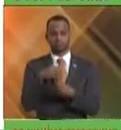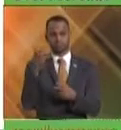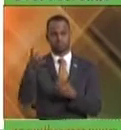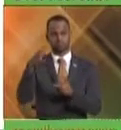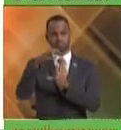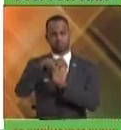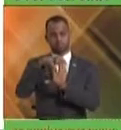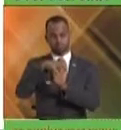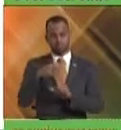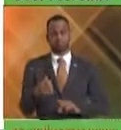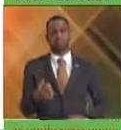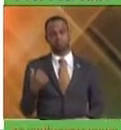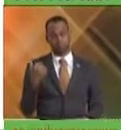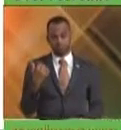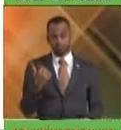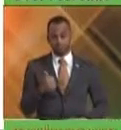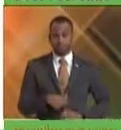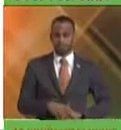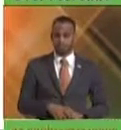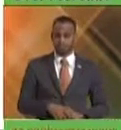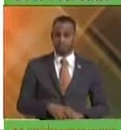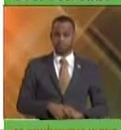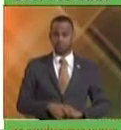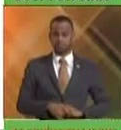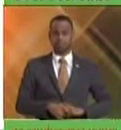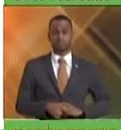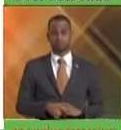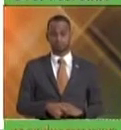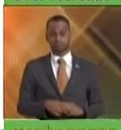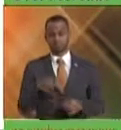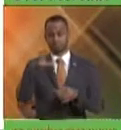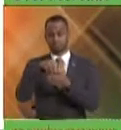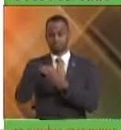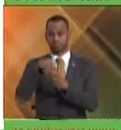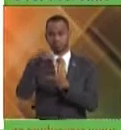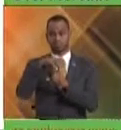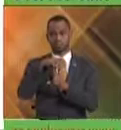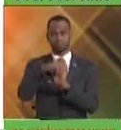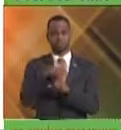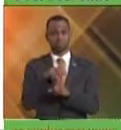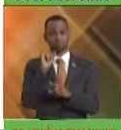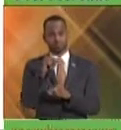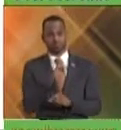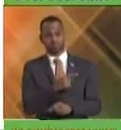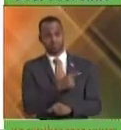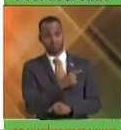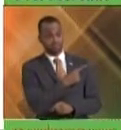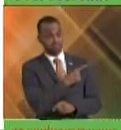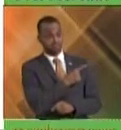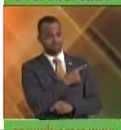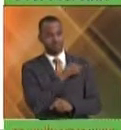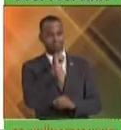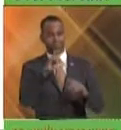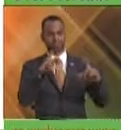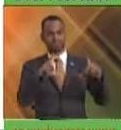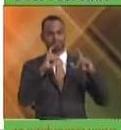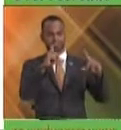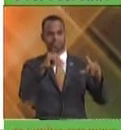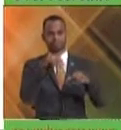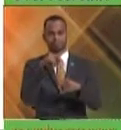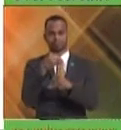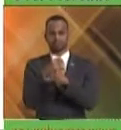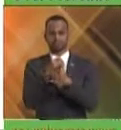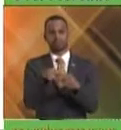hicimos el lanzamiento en el palacio nacional y ese sello que se ve ahí es precisamente la imagen que va a tener las